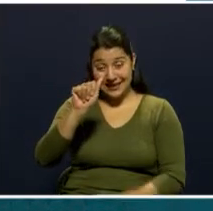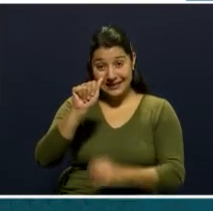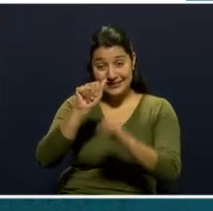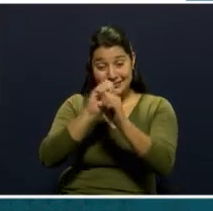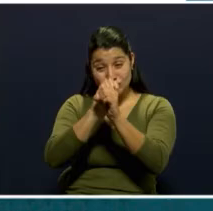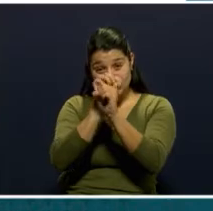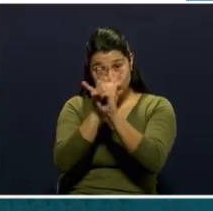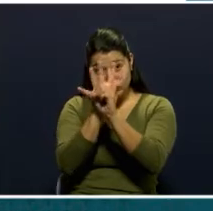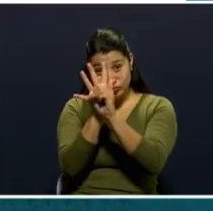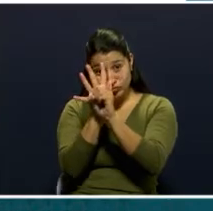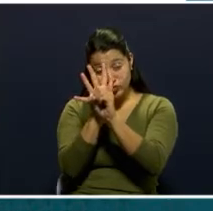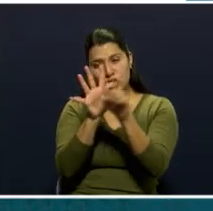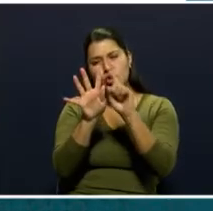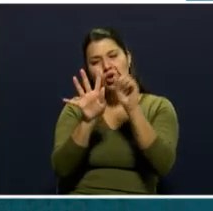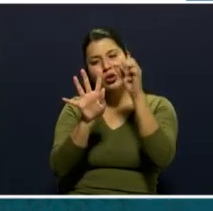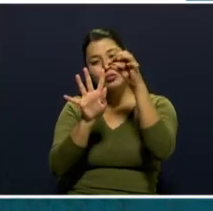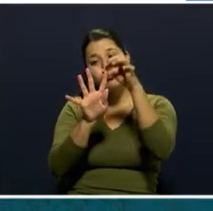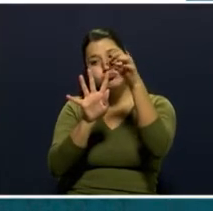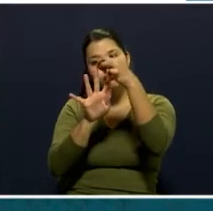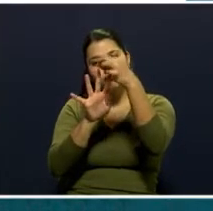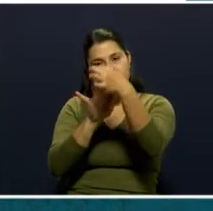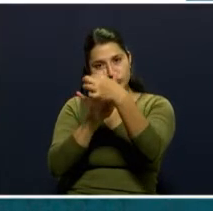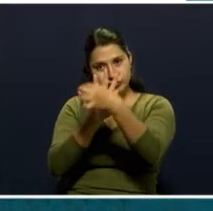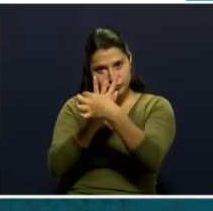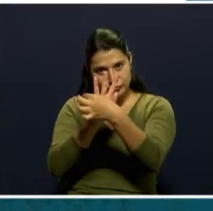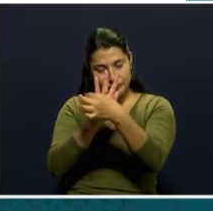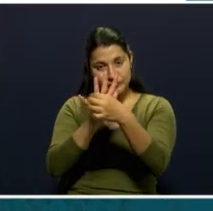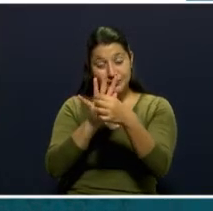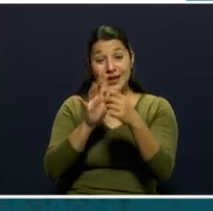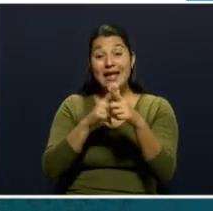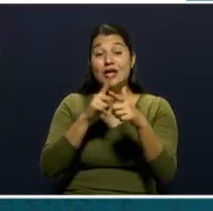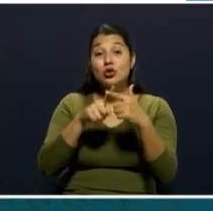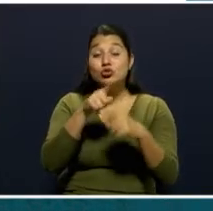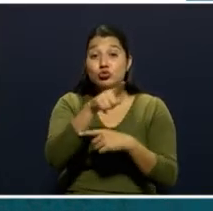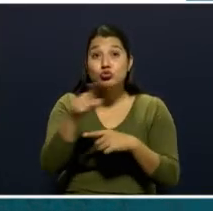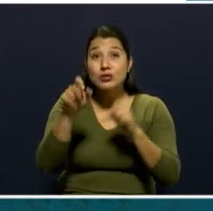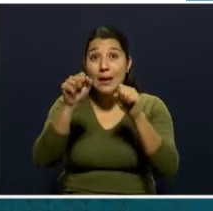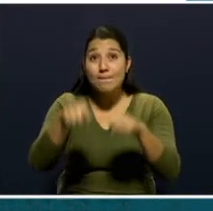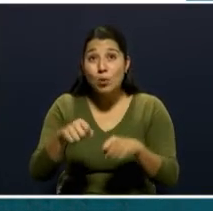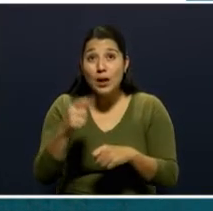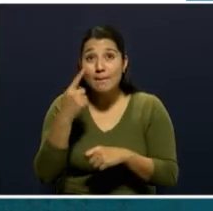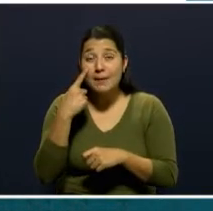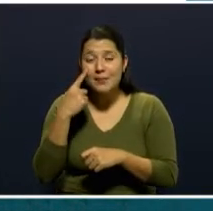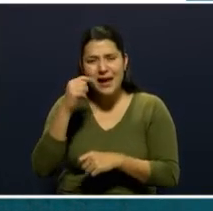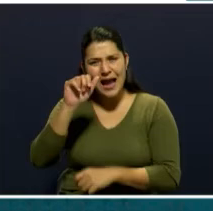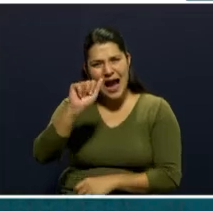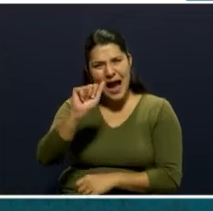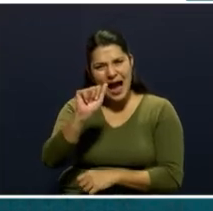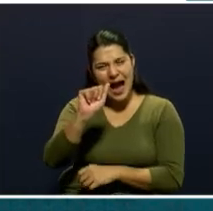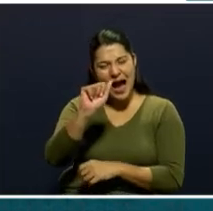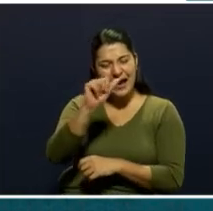que se encuentran en las membranas de nuestro cuerpo. Ahí pueden ver que dice ACE2 y